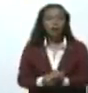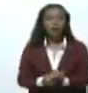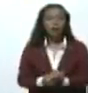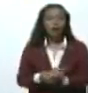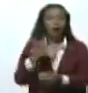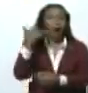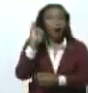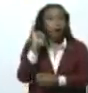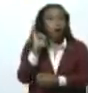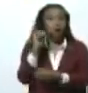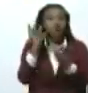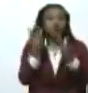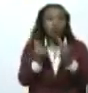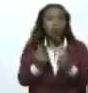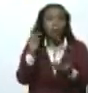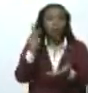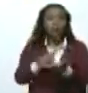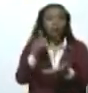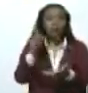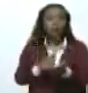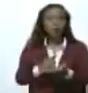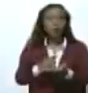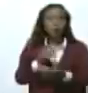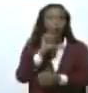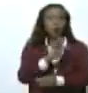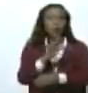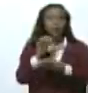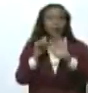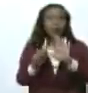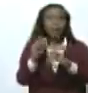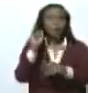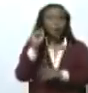tiene una cifra de participación de